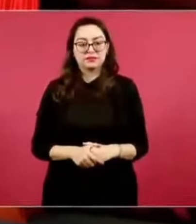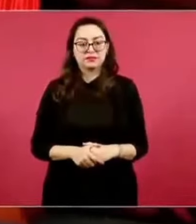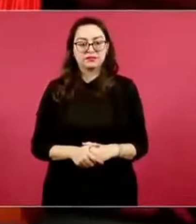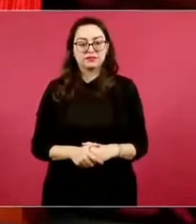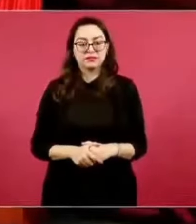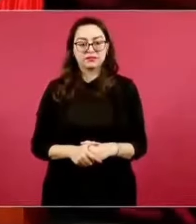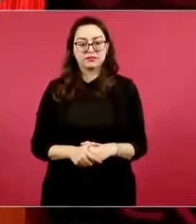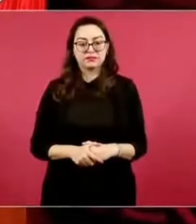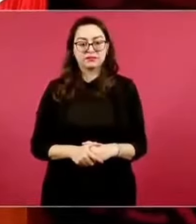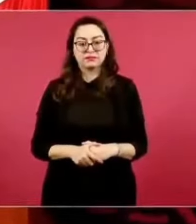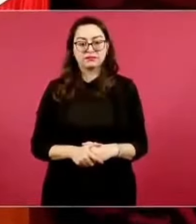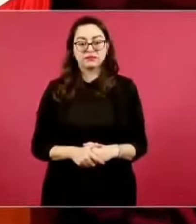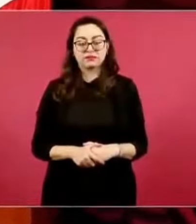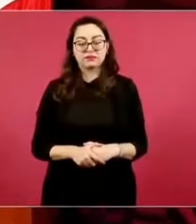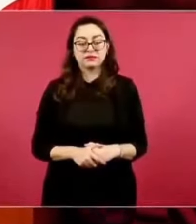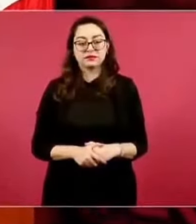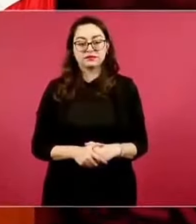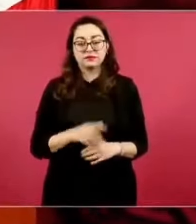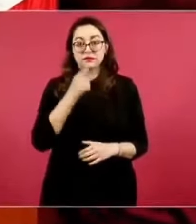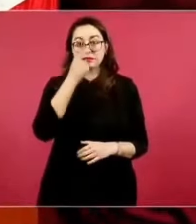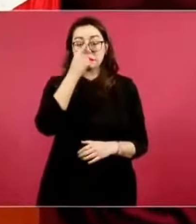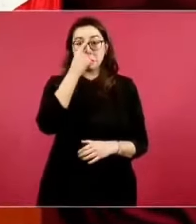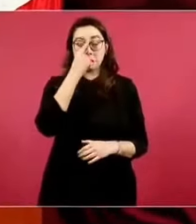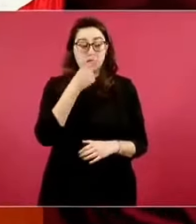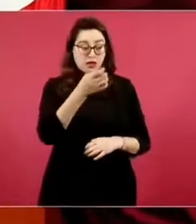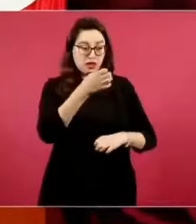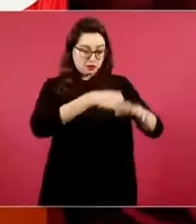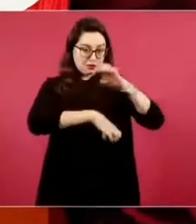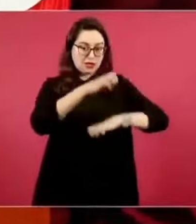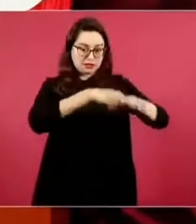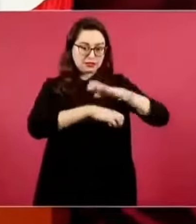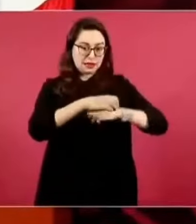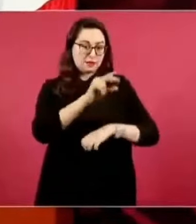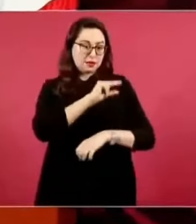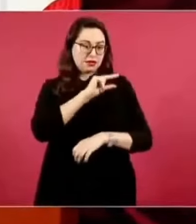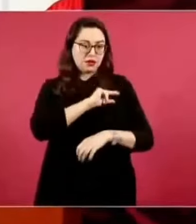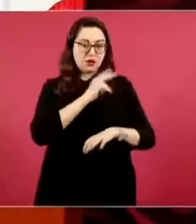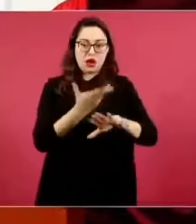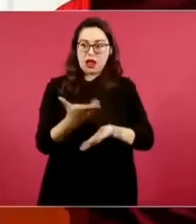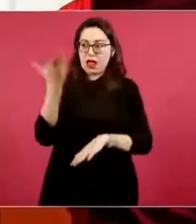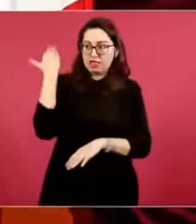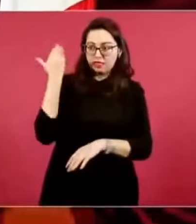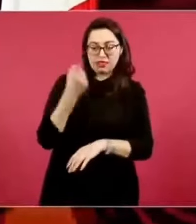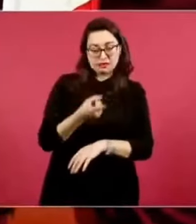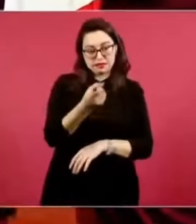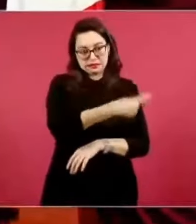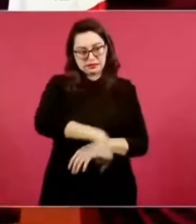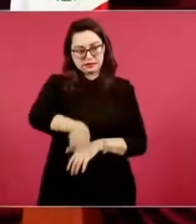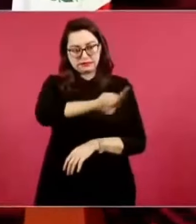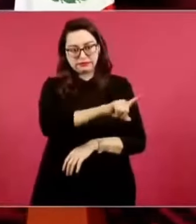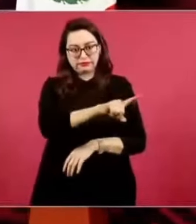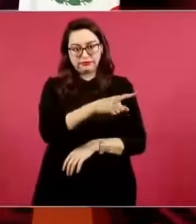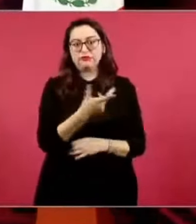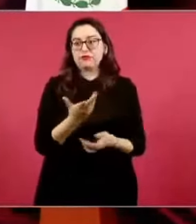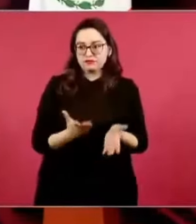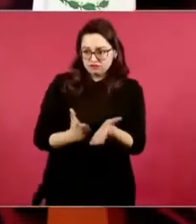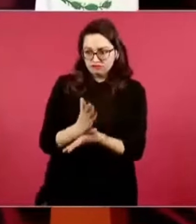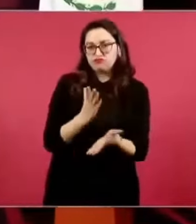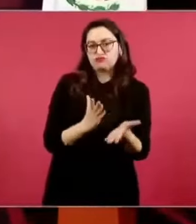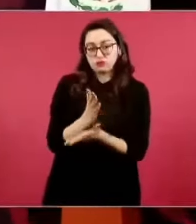eh los distribuidores de antes que todavía no terminan de tener